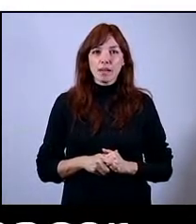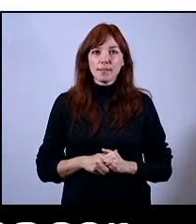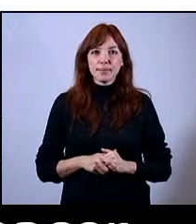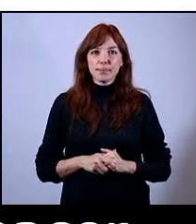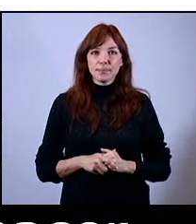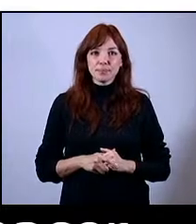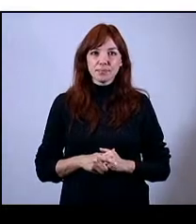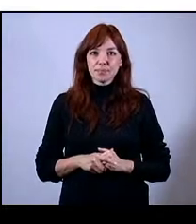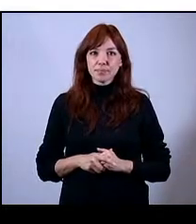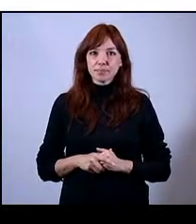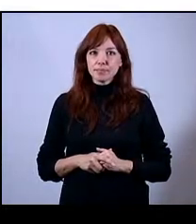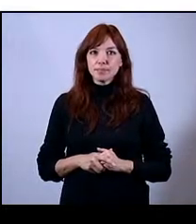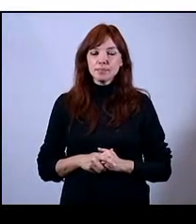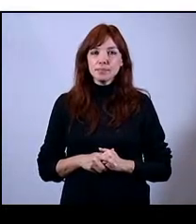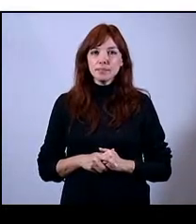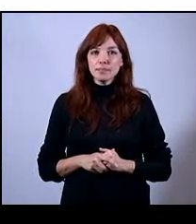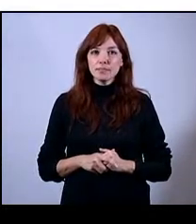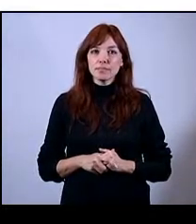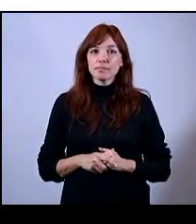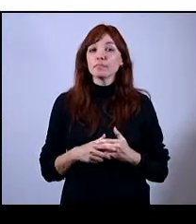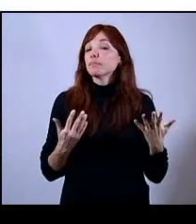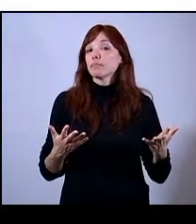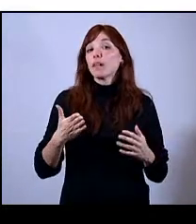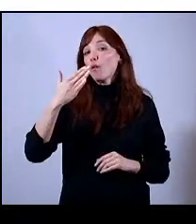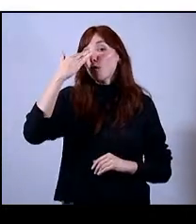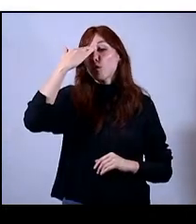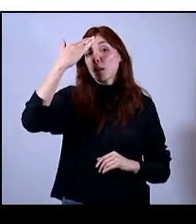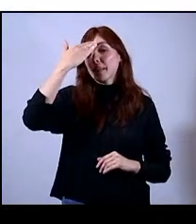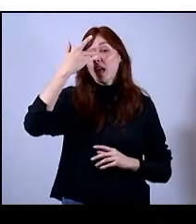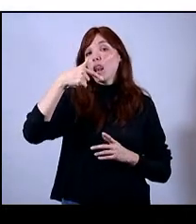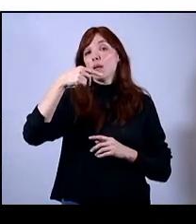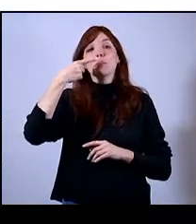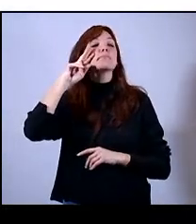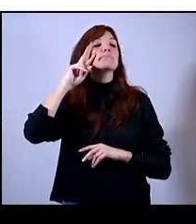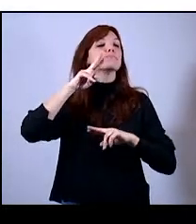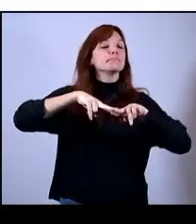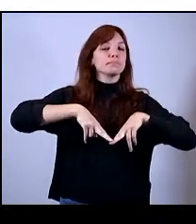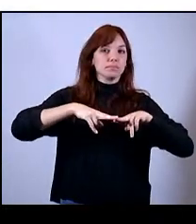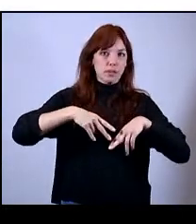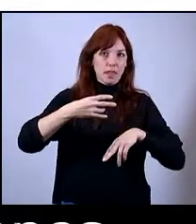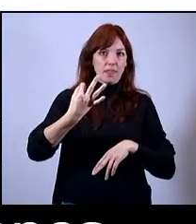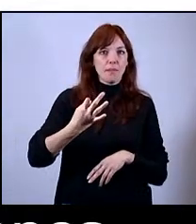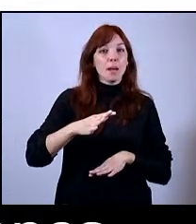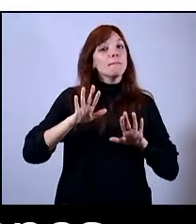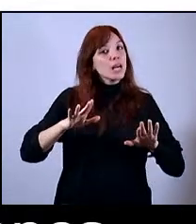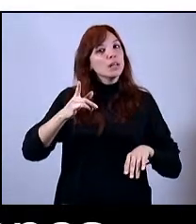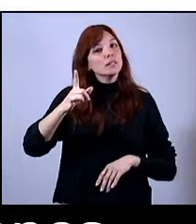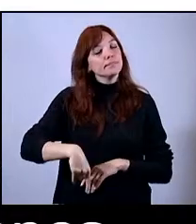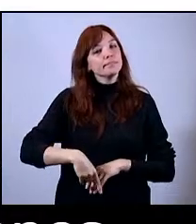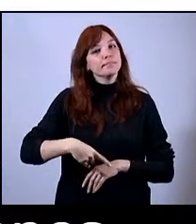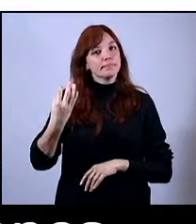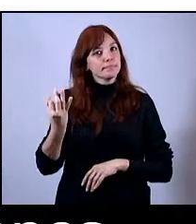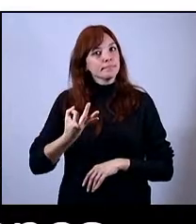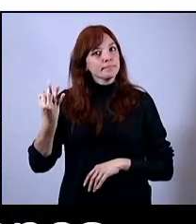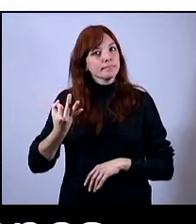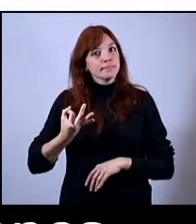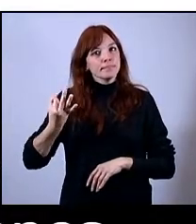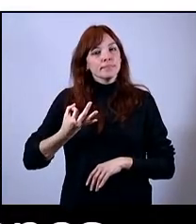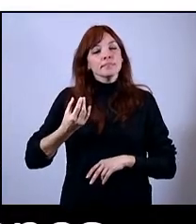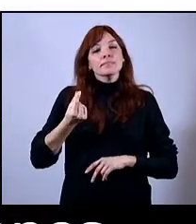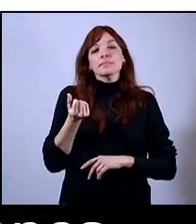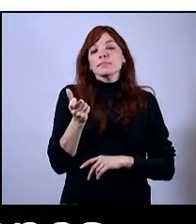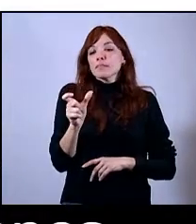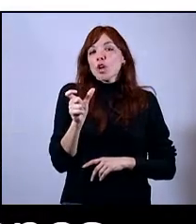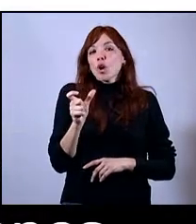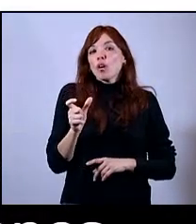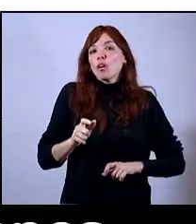Bueno, es fundamental, por lo tanto, que haya inspecciones, pero también es vital que se hagan estos costes de